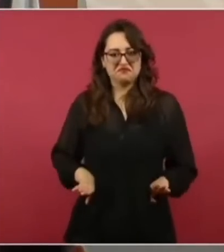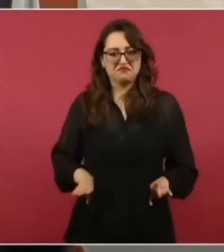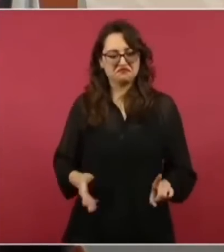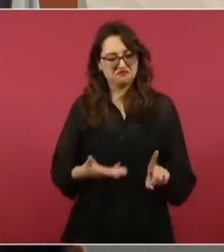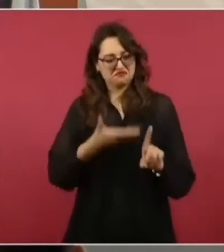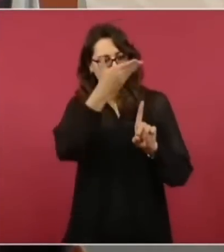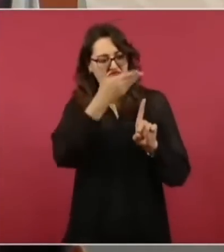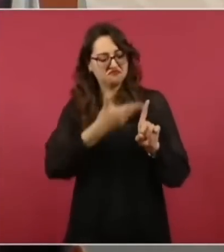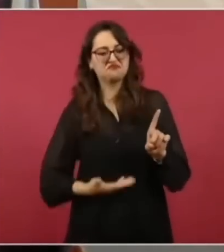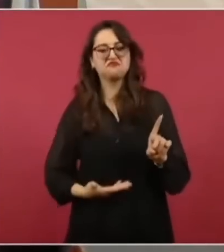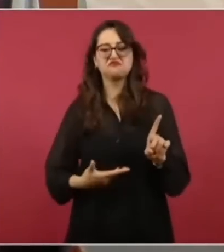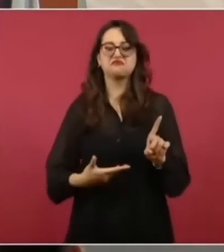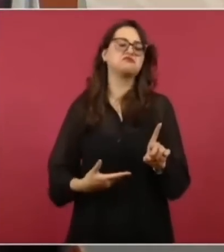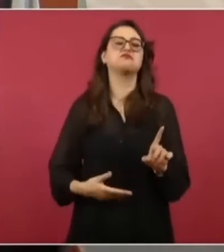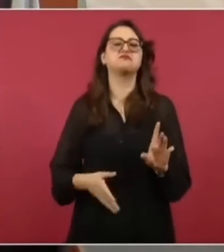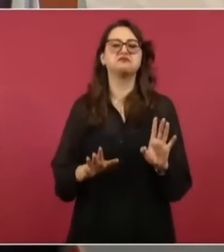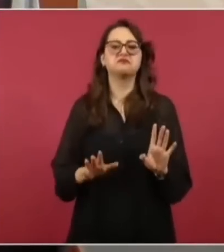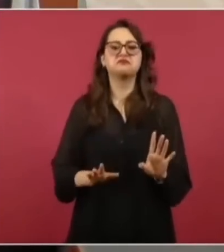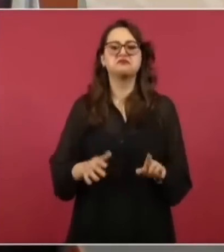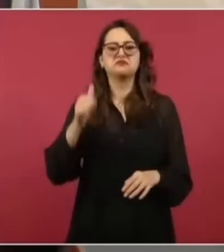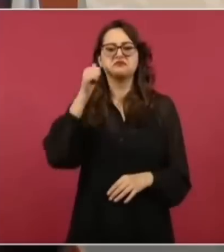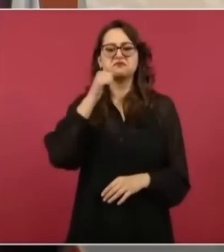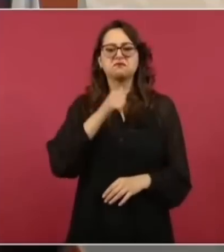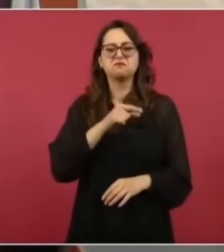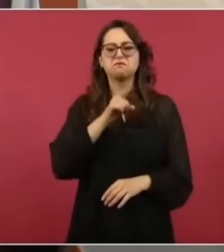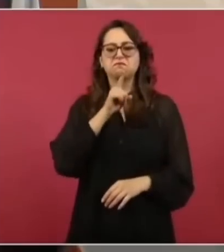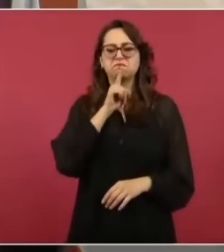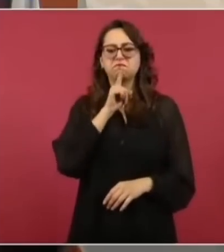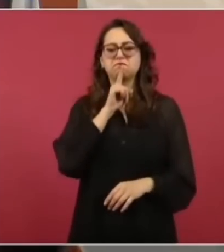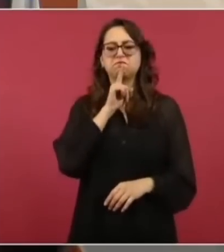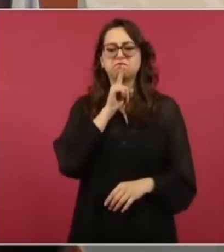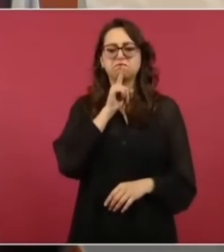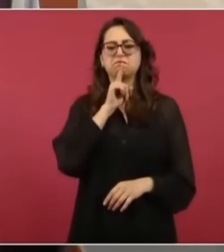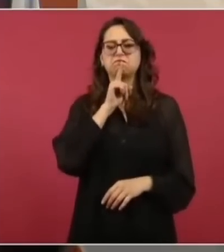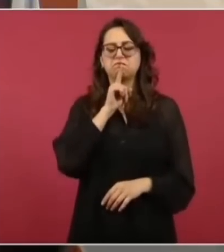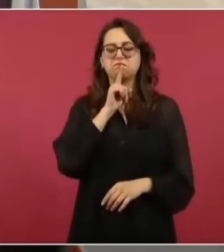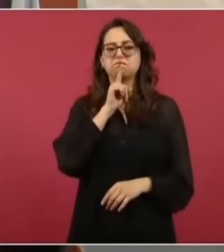él, callado, Mayo,